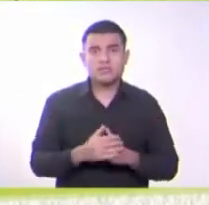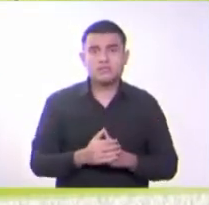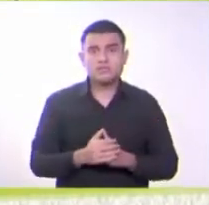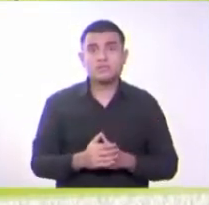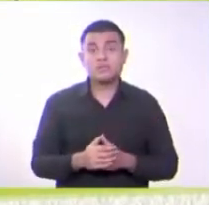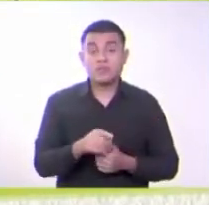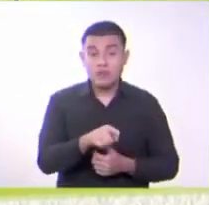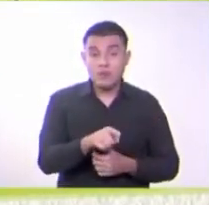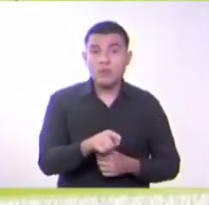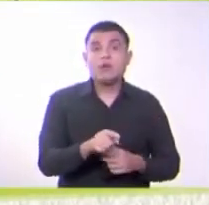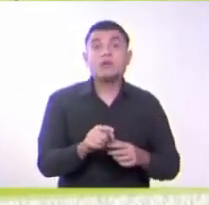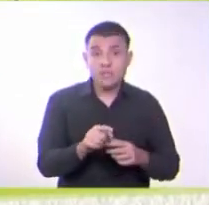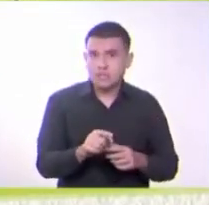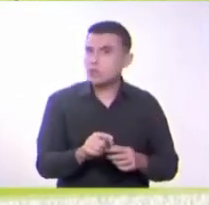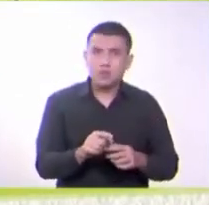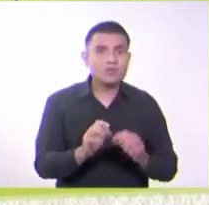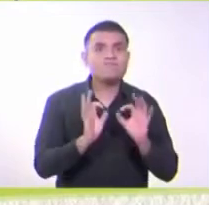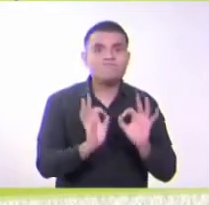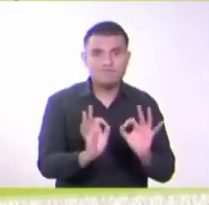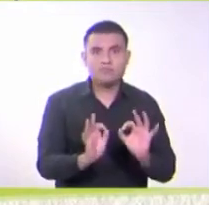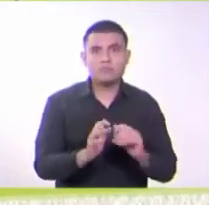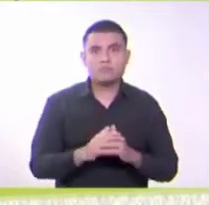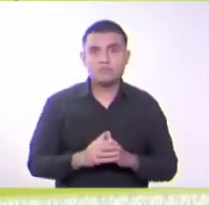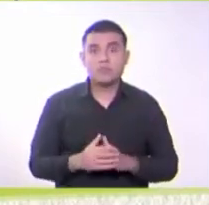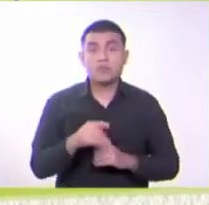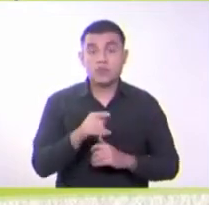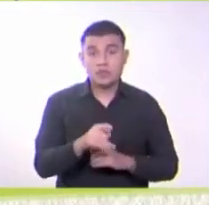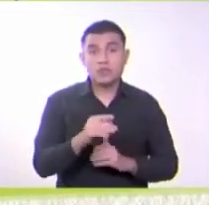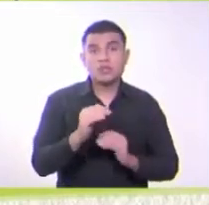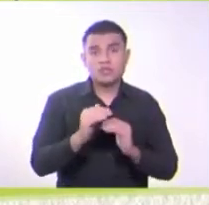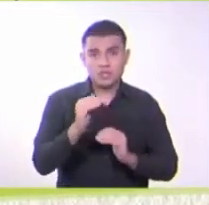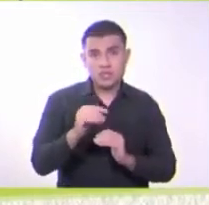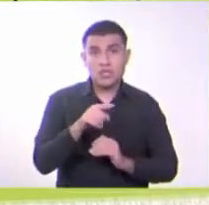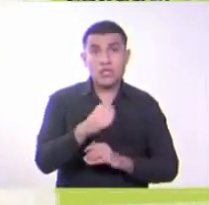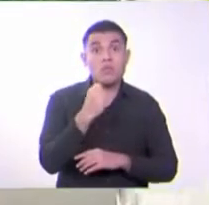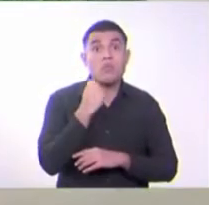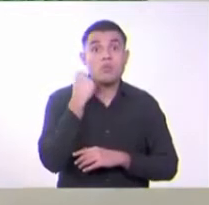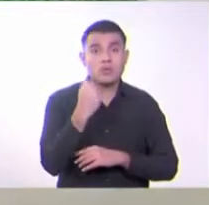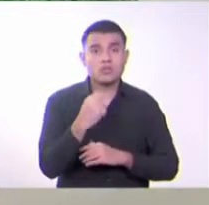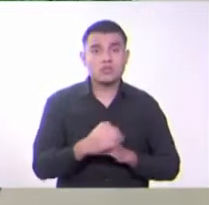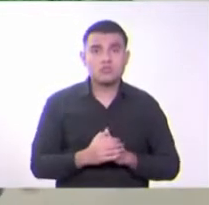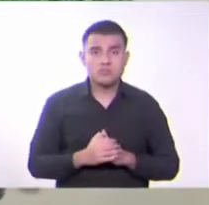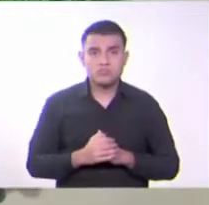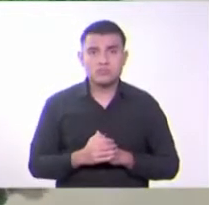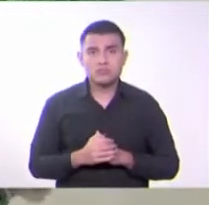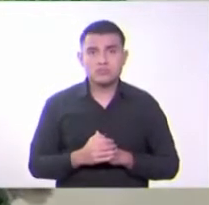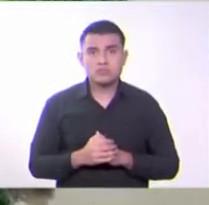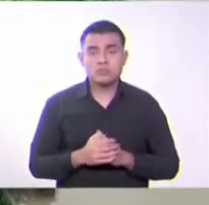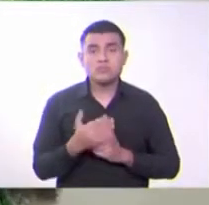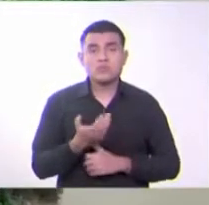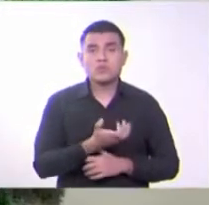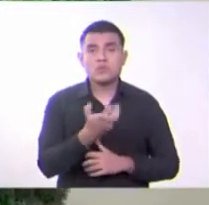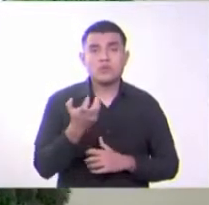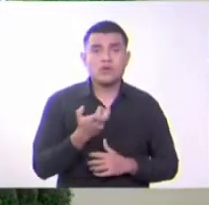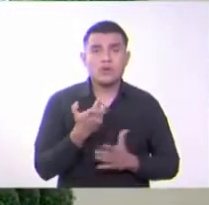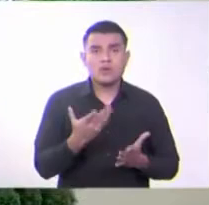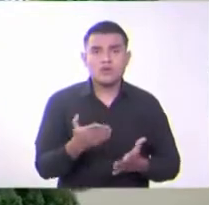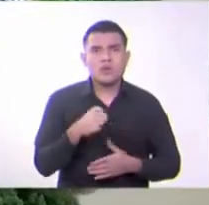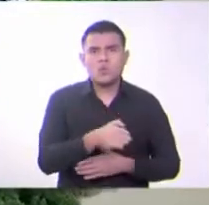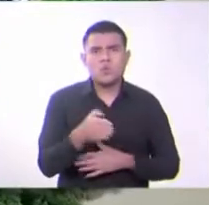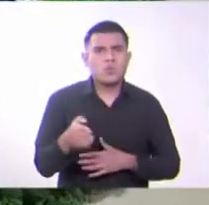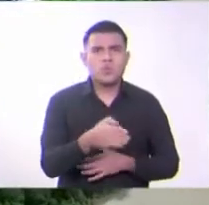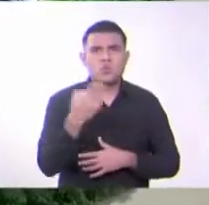calidad? Es por ello que su regulación es muy importante. Encontramos su uso frecuente